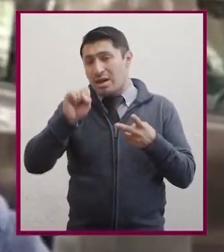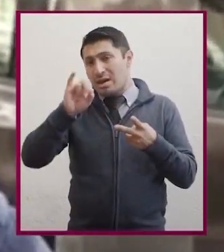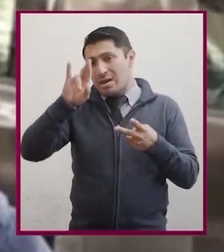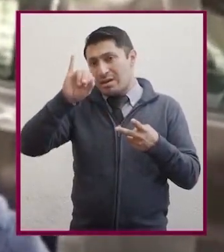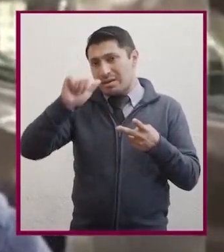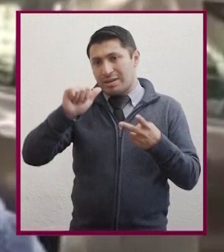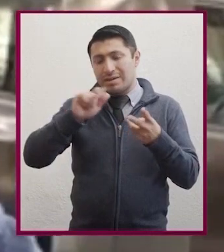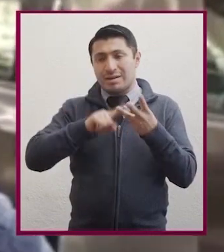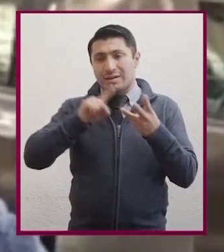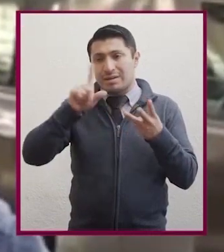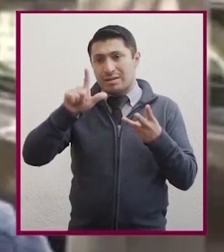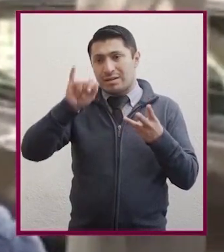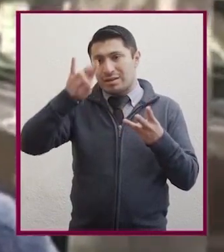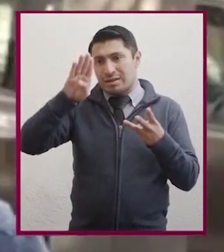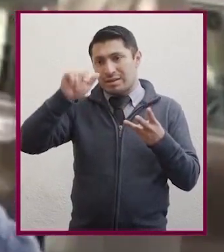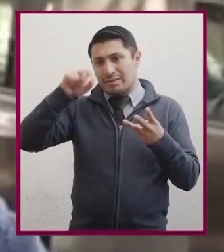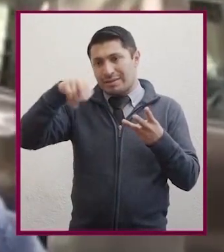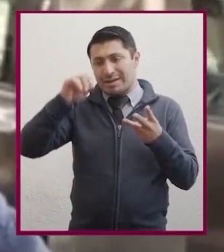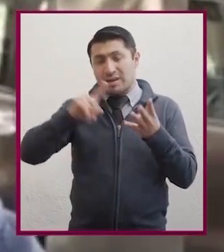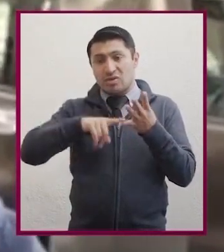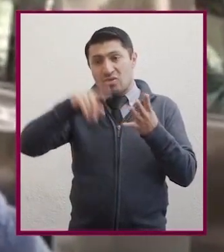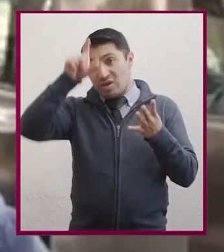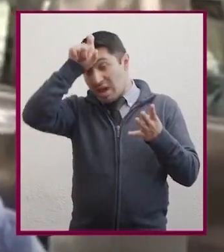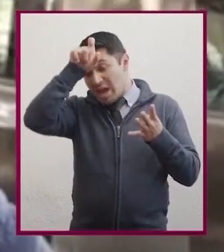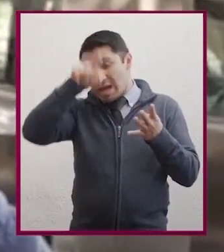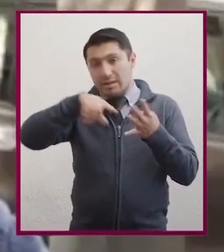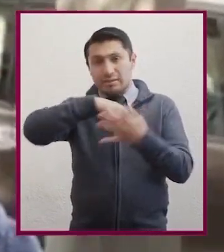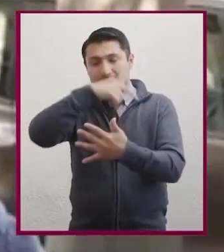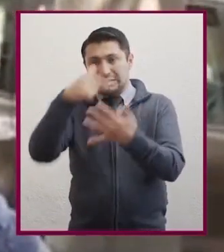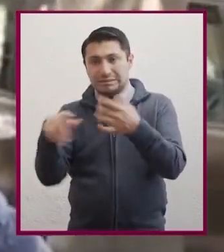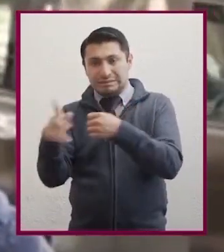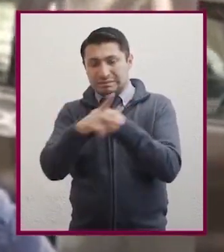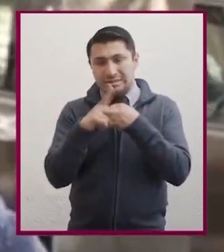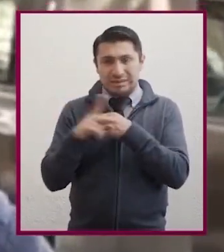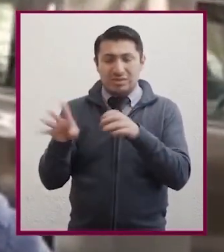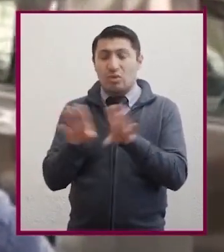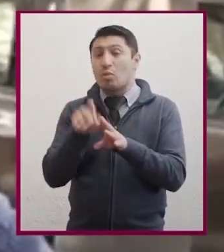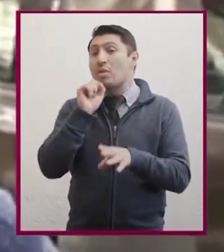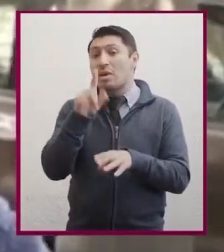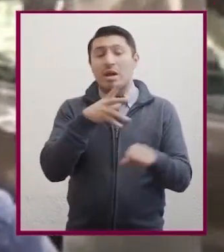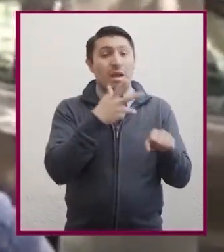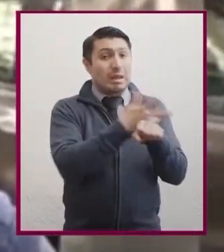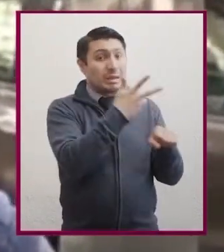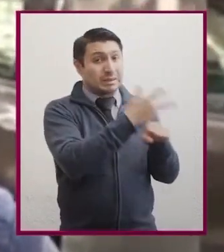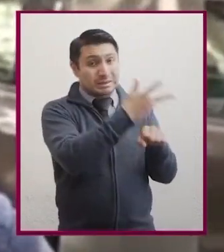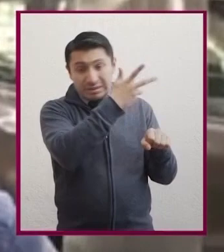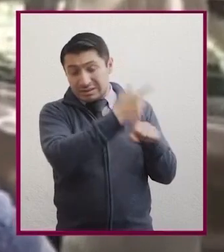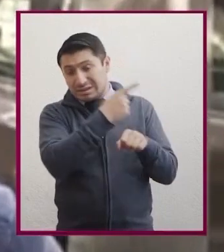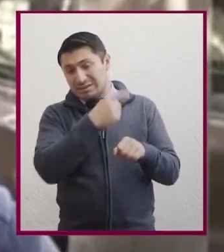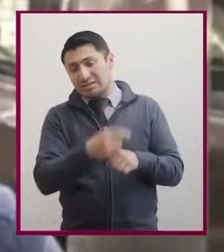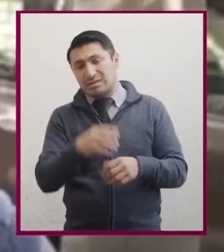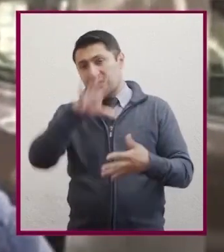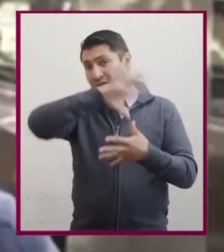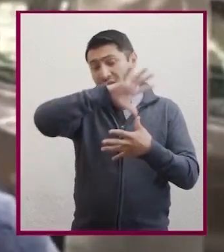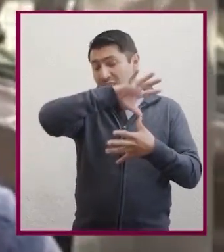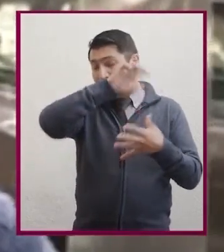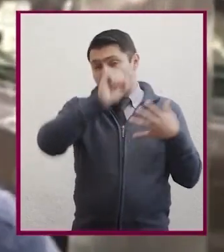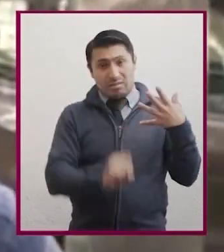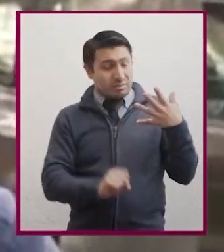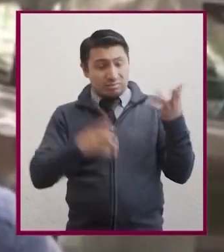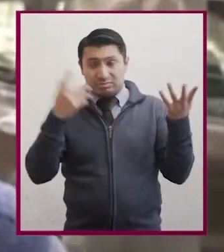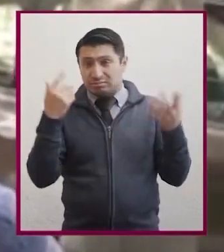en Líbano, en Egipto, en otros países de la región, también en Estados Unidos, en América